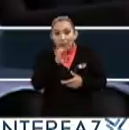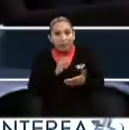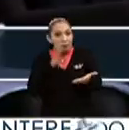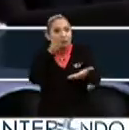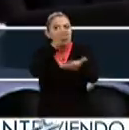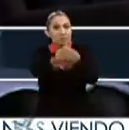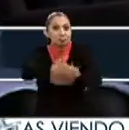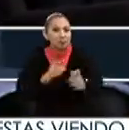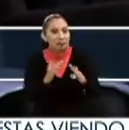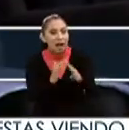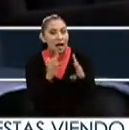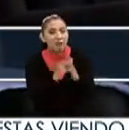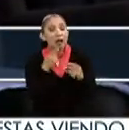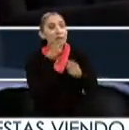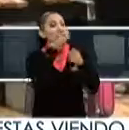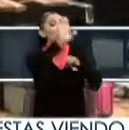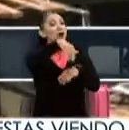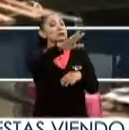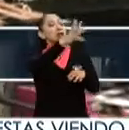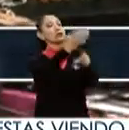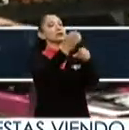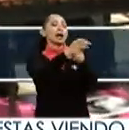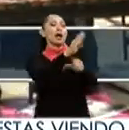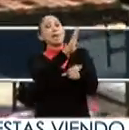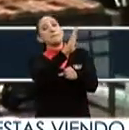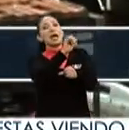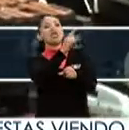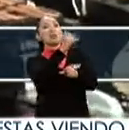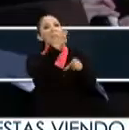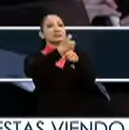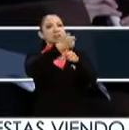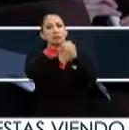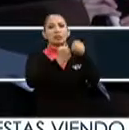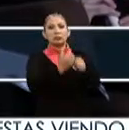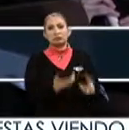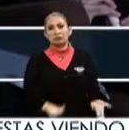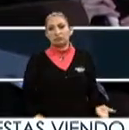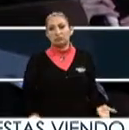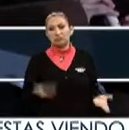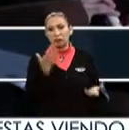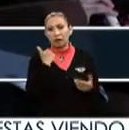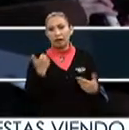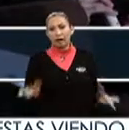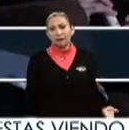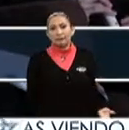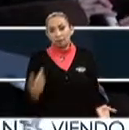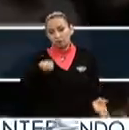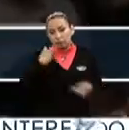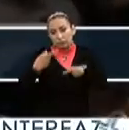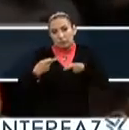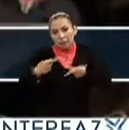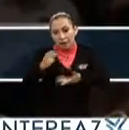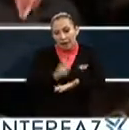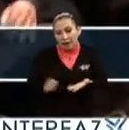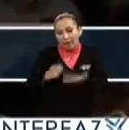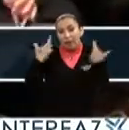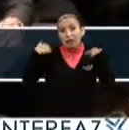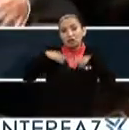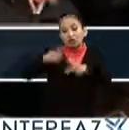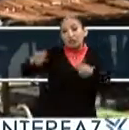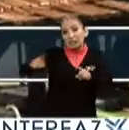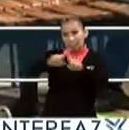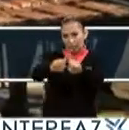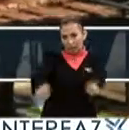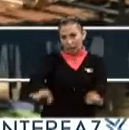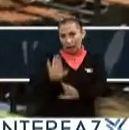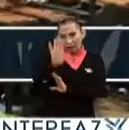llegar a una casa de repertorio y decir, deme la quinta de Beethoven para sexto año, o sea, no existe eso. Los maestros de música, a